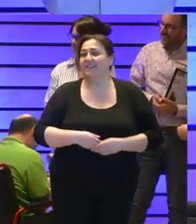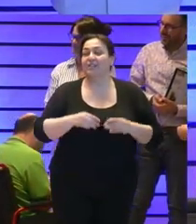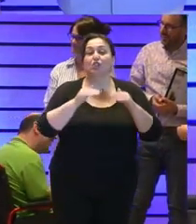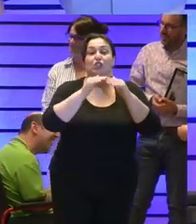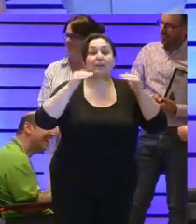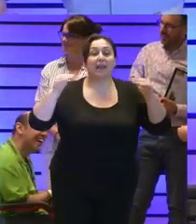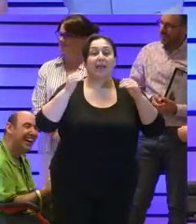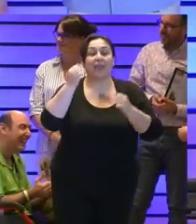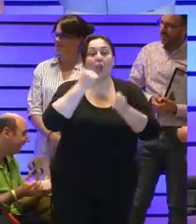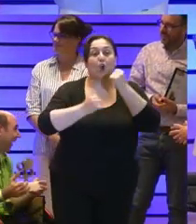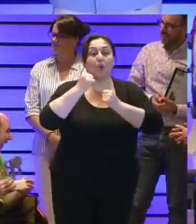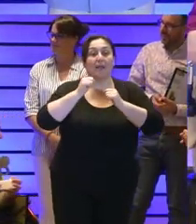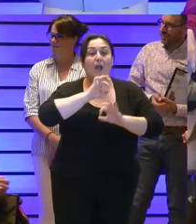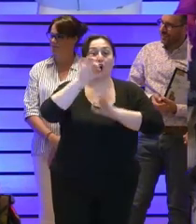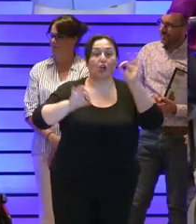Sostenibilidad económica